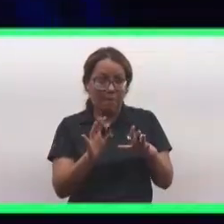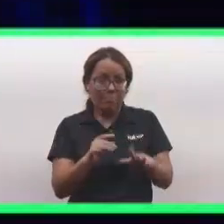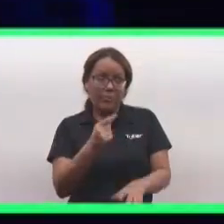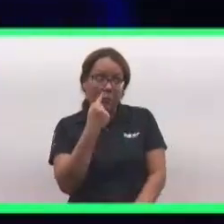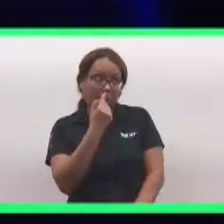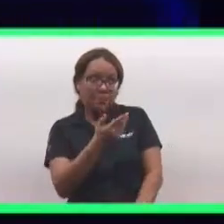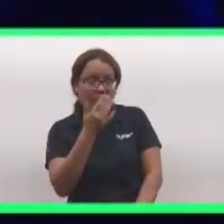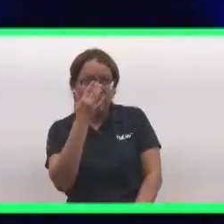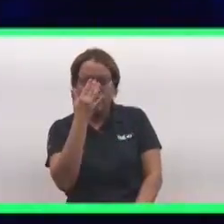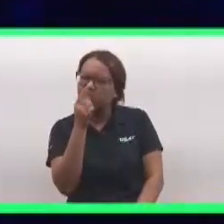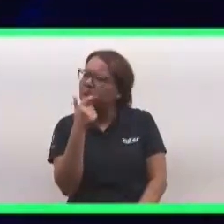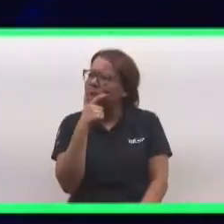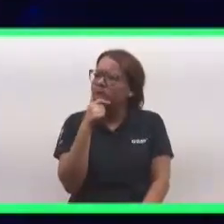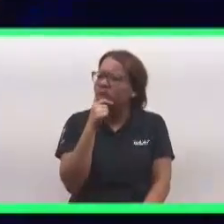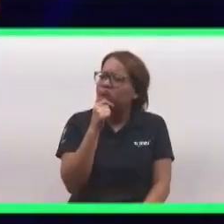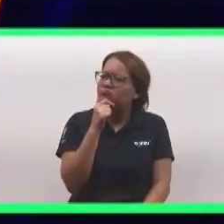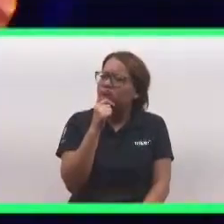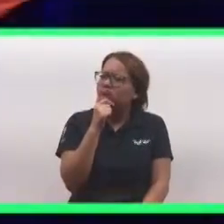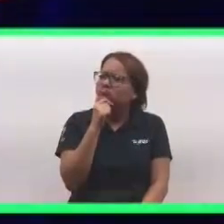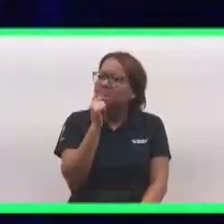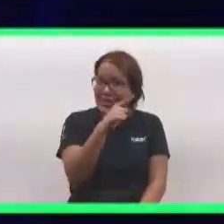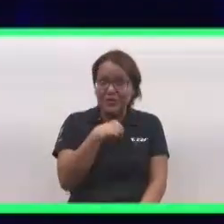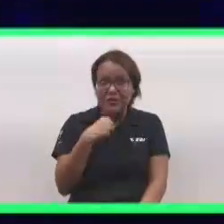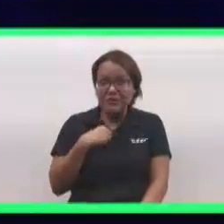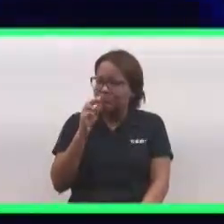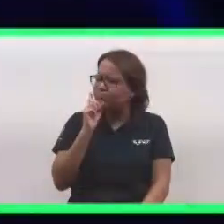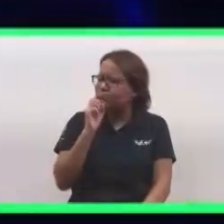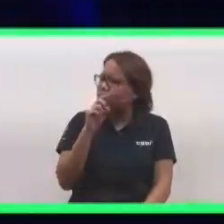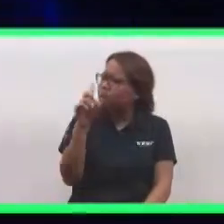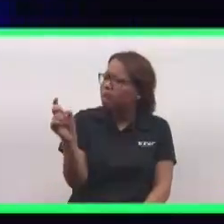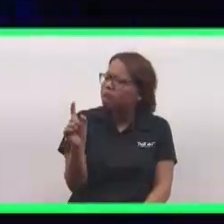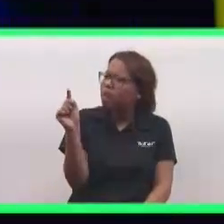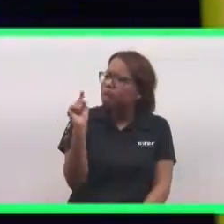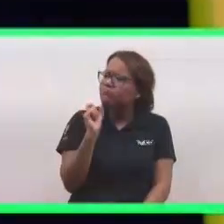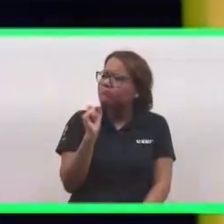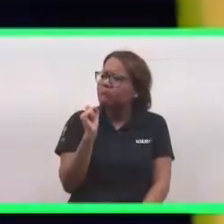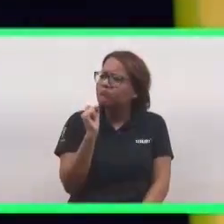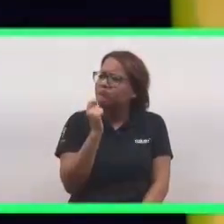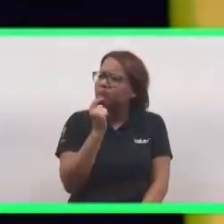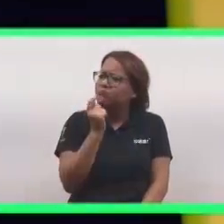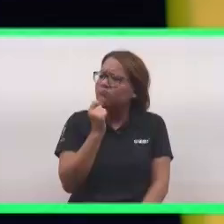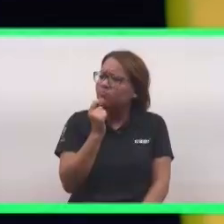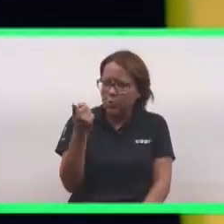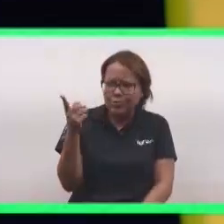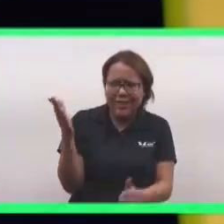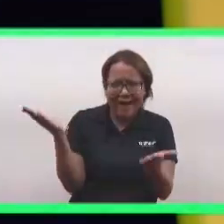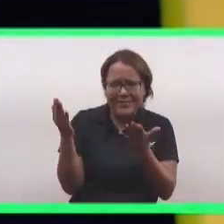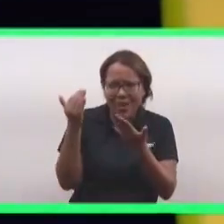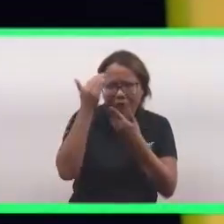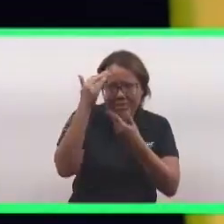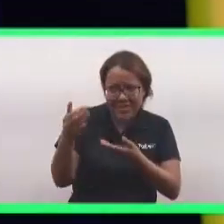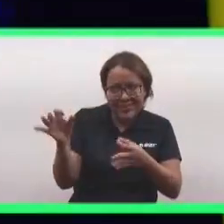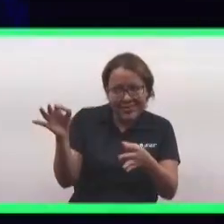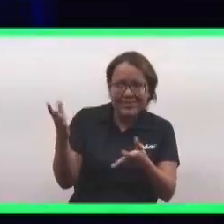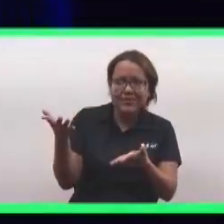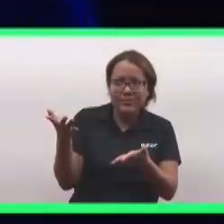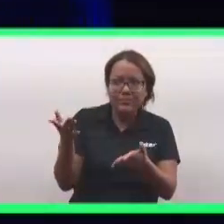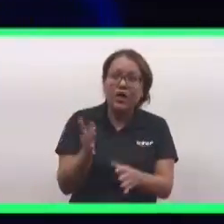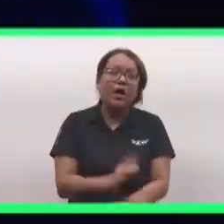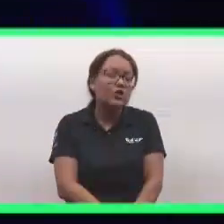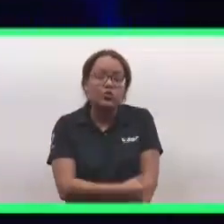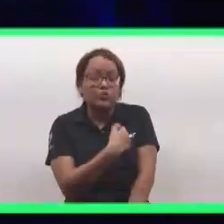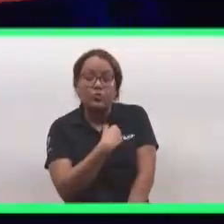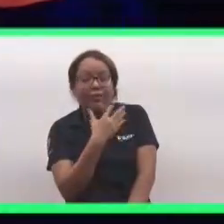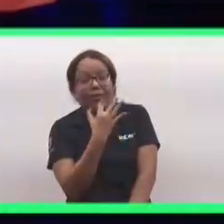Fíjese que, y le pregunta, por cortesía, le pregunta el médico, el doctor, el nutriólogo, y la está haciendo al pie de la letra,